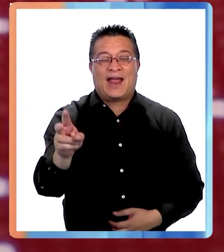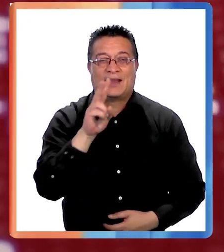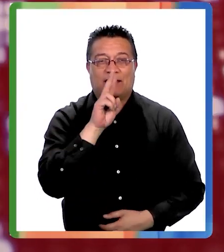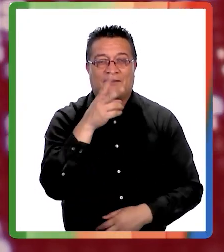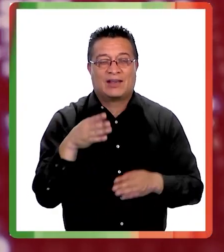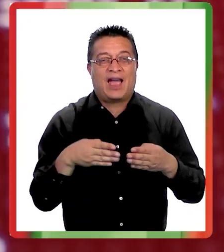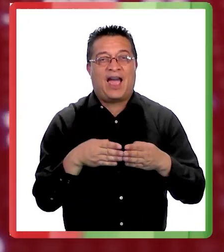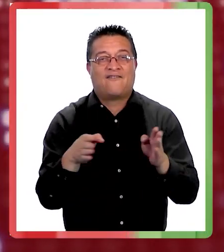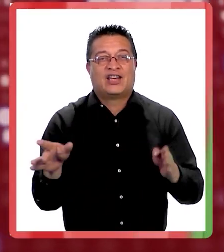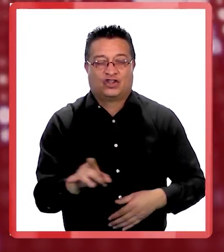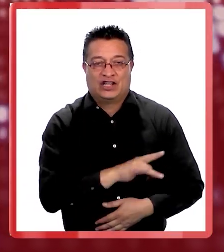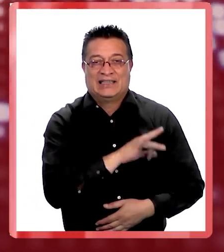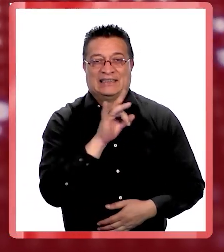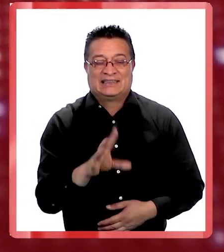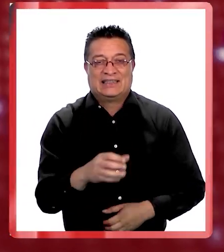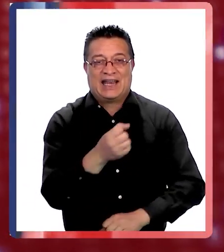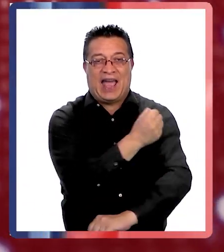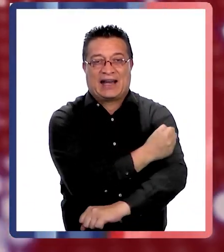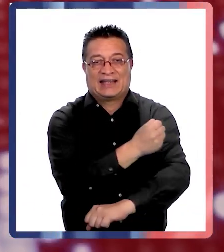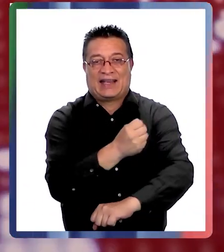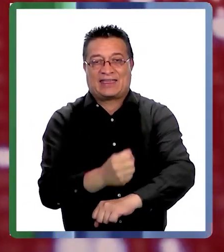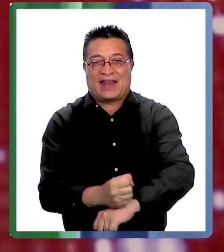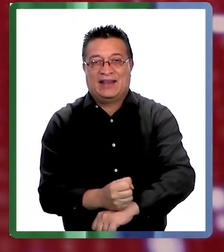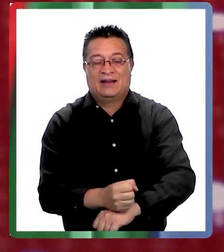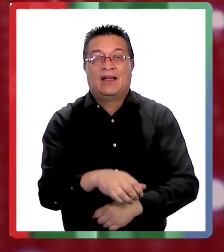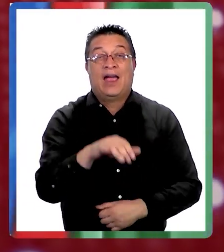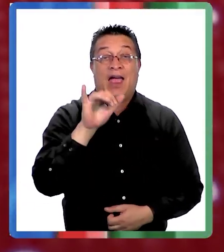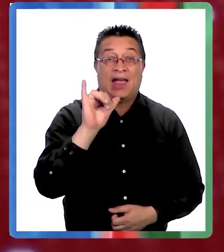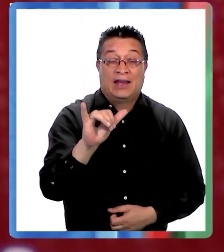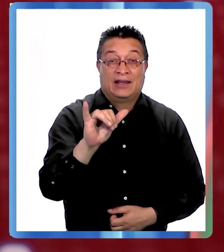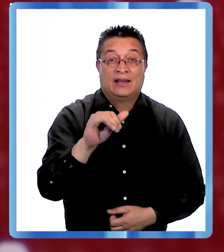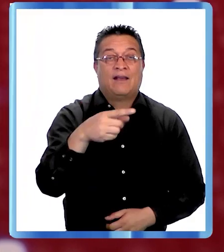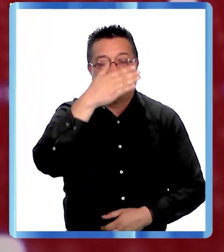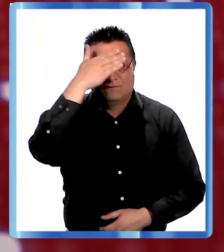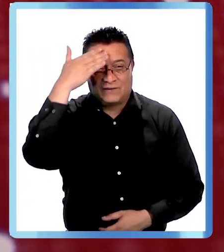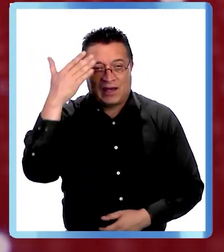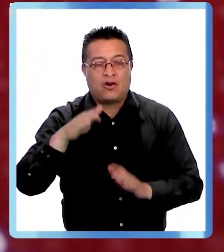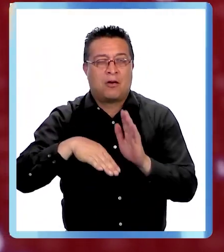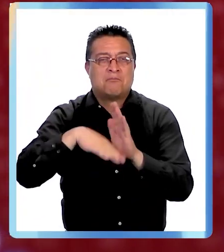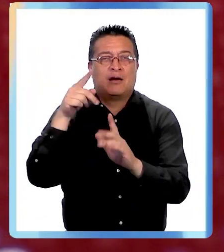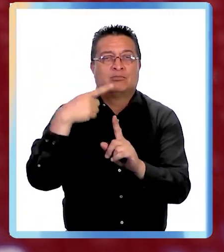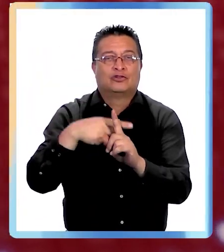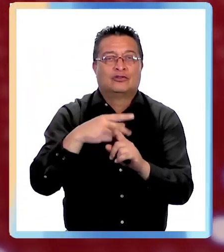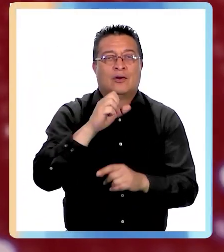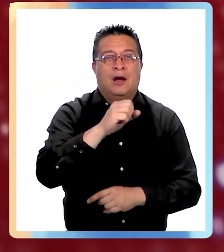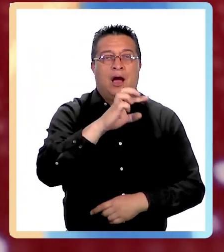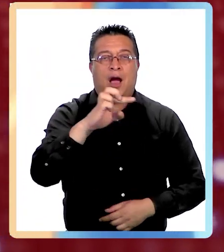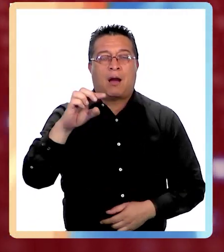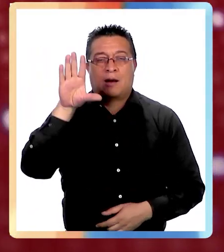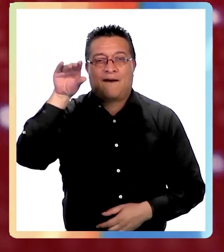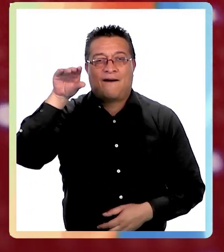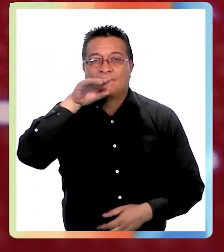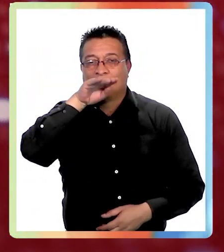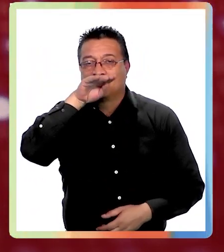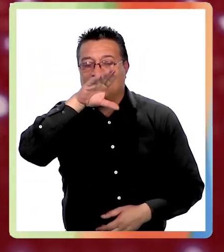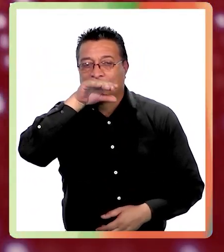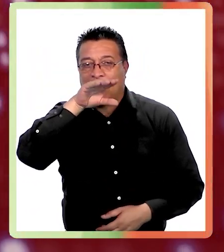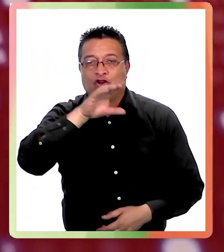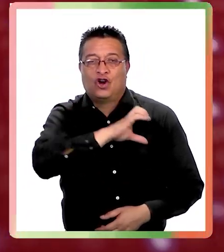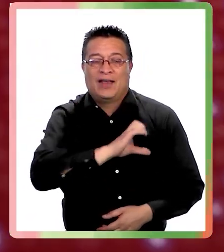Asociación Regional de Canales de Televisión de Señal Abierta de Chile, Arcatel. Y el verano es más pro con la app